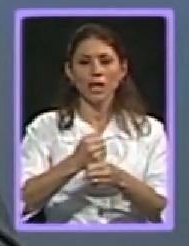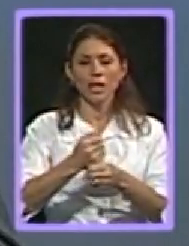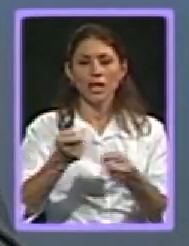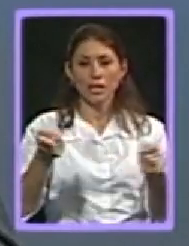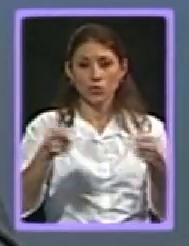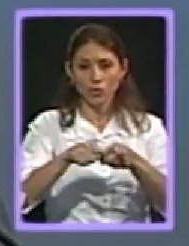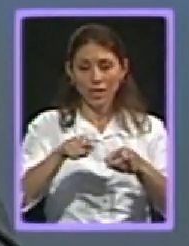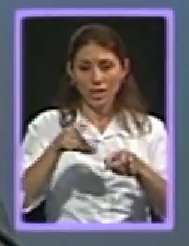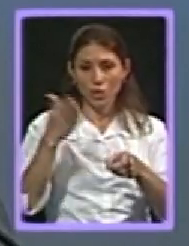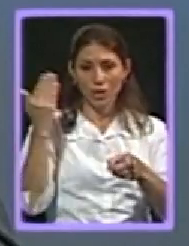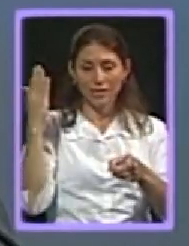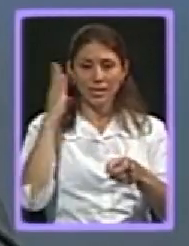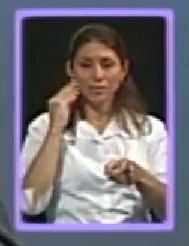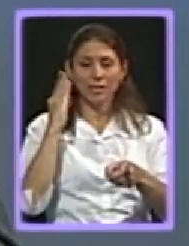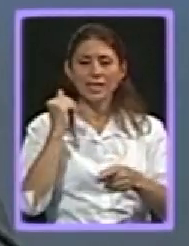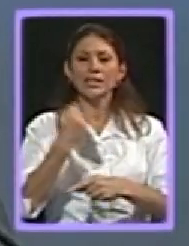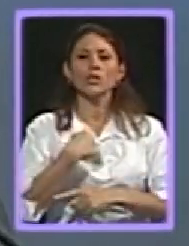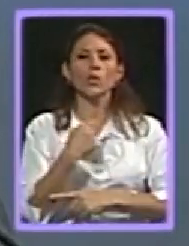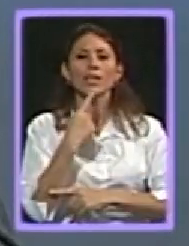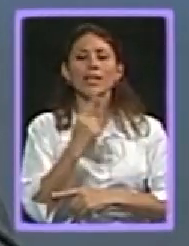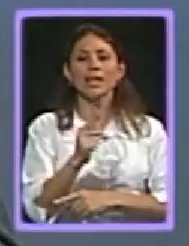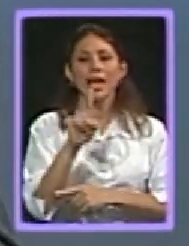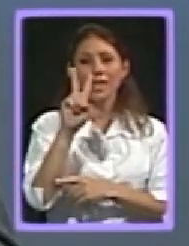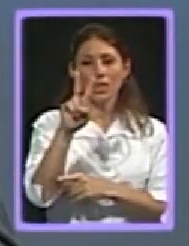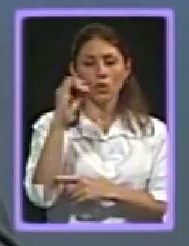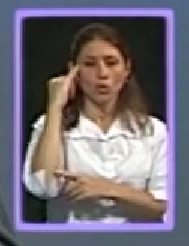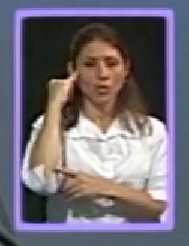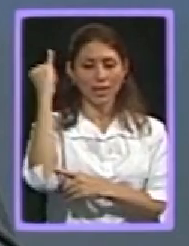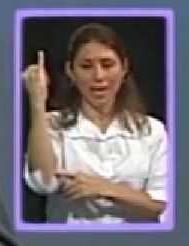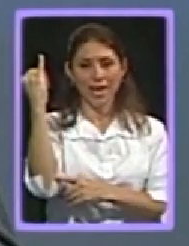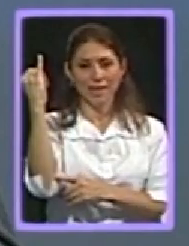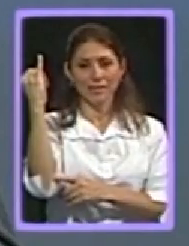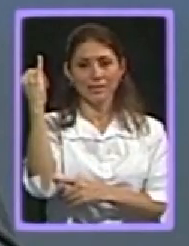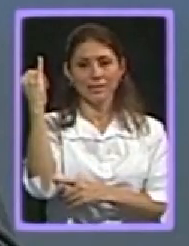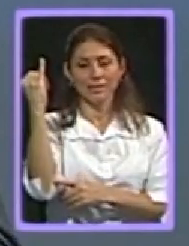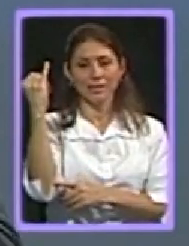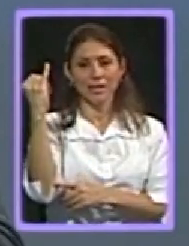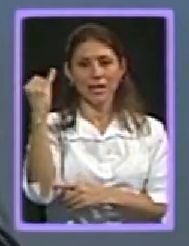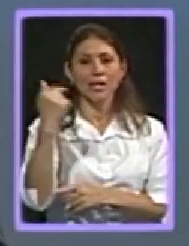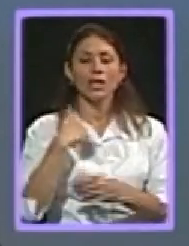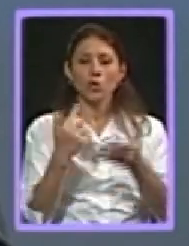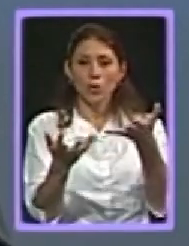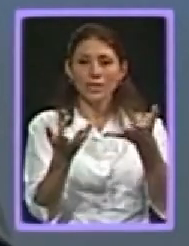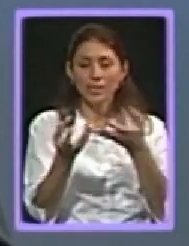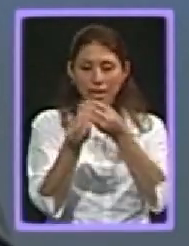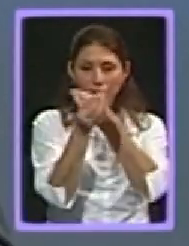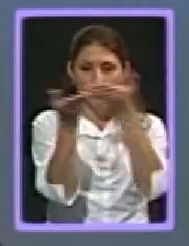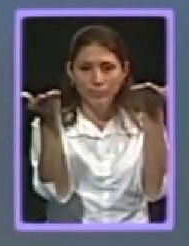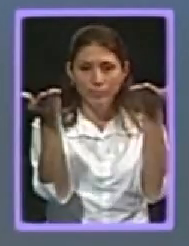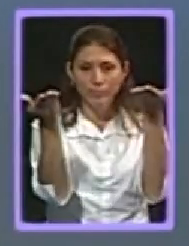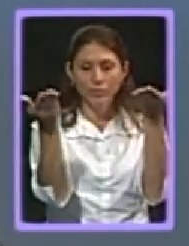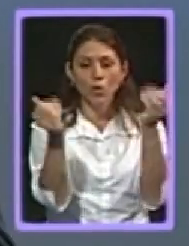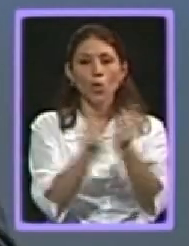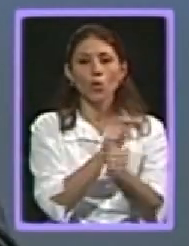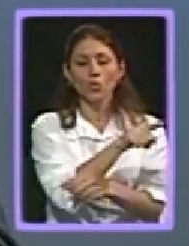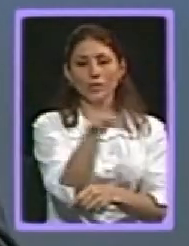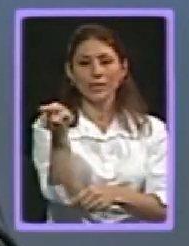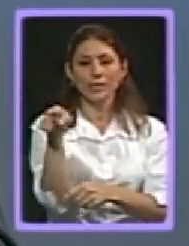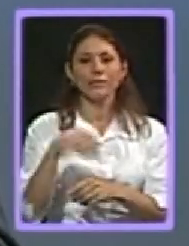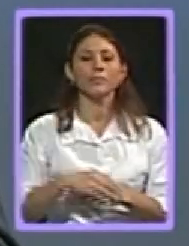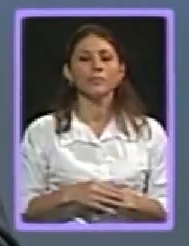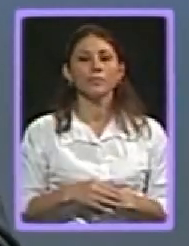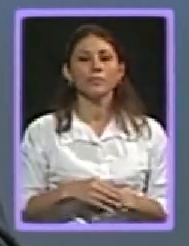experiencia, yo diría que hay dos, tal vez, ideas que uno quisiera en este momento compartir con ustedes y con los